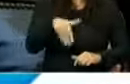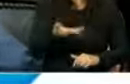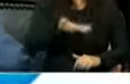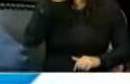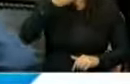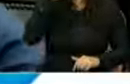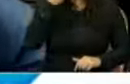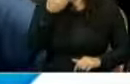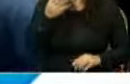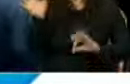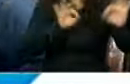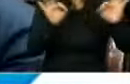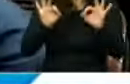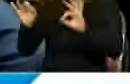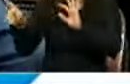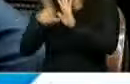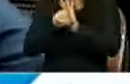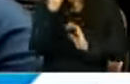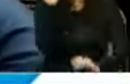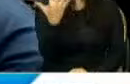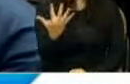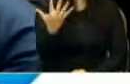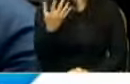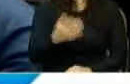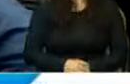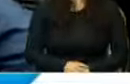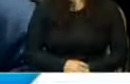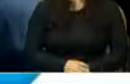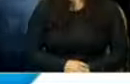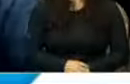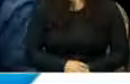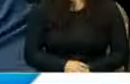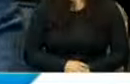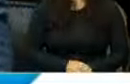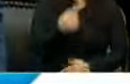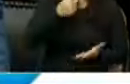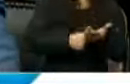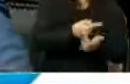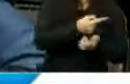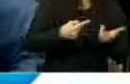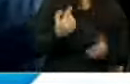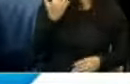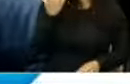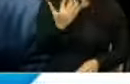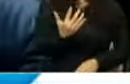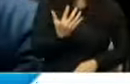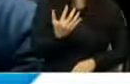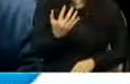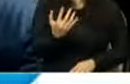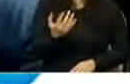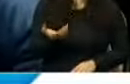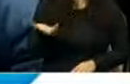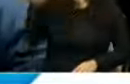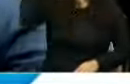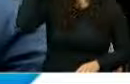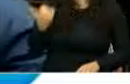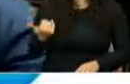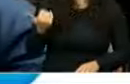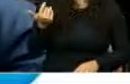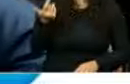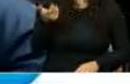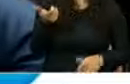legisladores, para ellos hay plata y para nosotros no hay plata? Para ellos no hay plata, para la comida de todos los días. ¿Con qué cara lo vas a mirar? Y además,